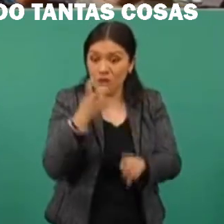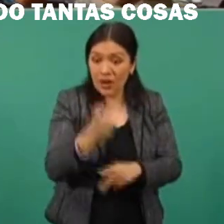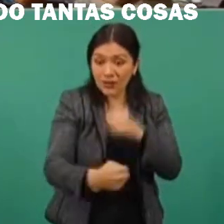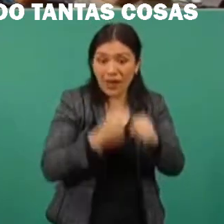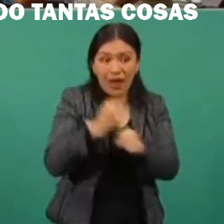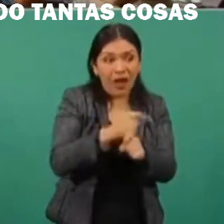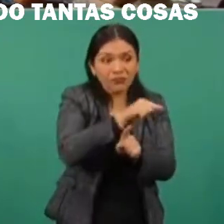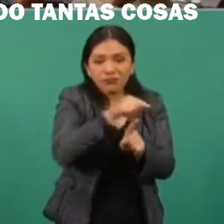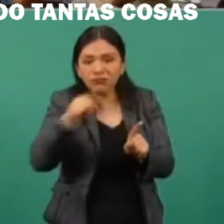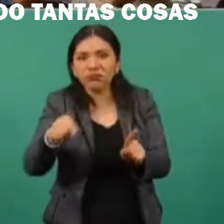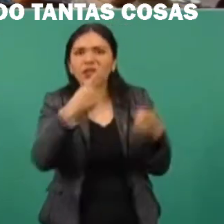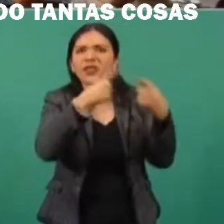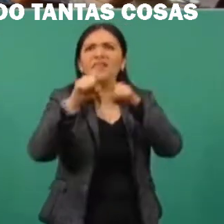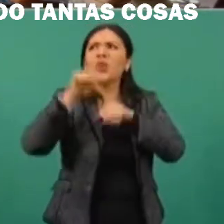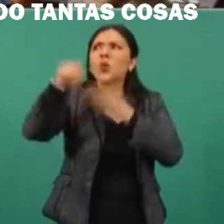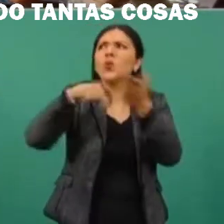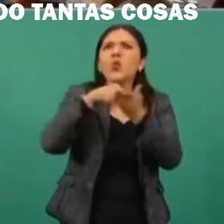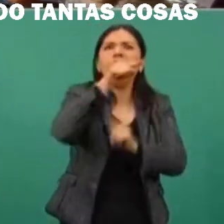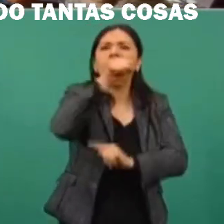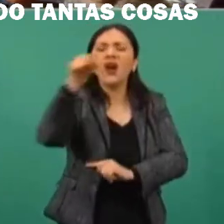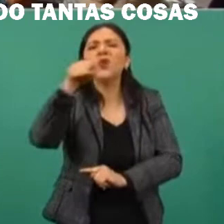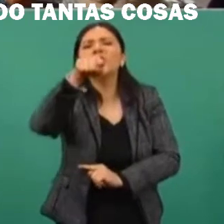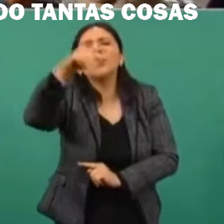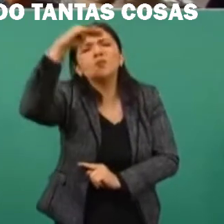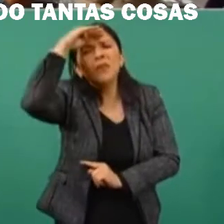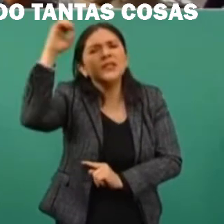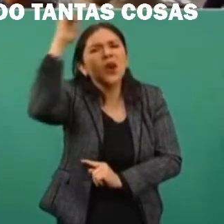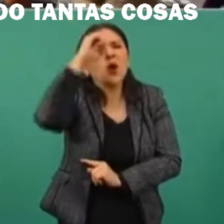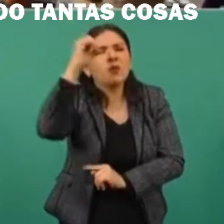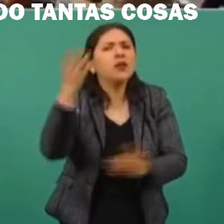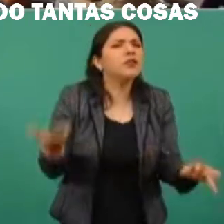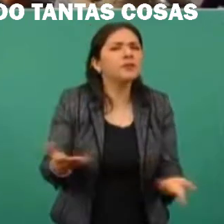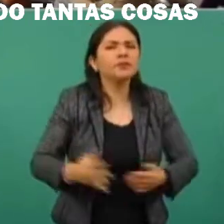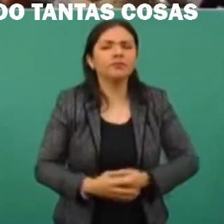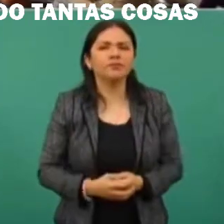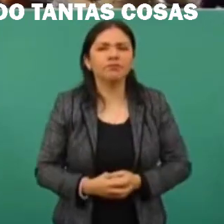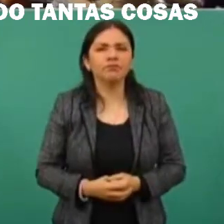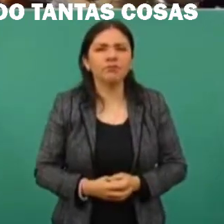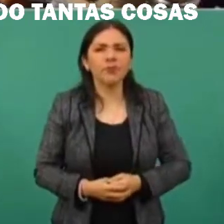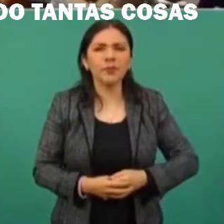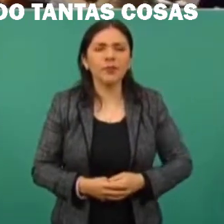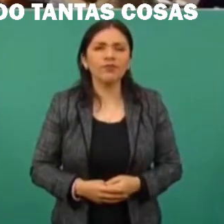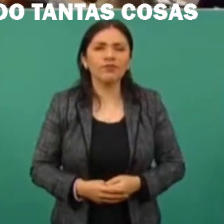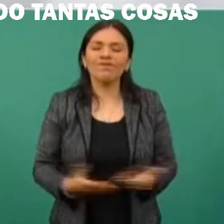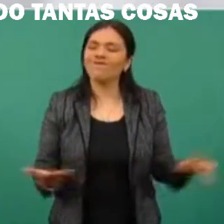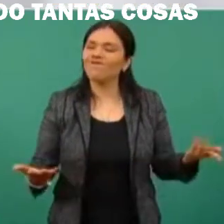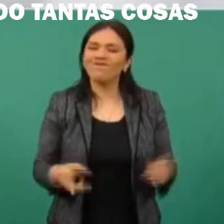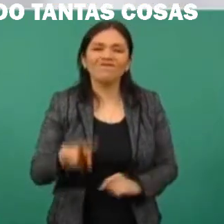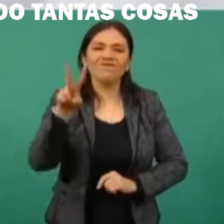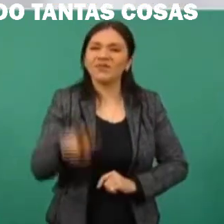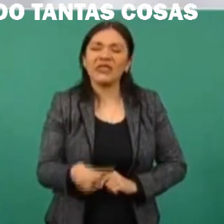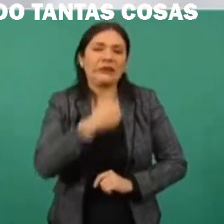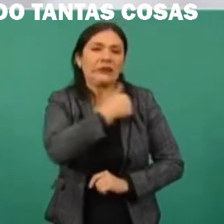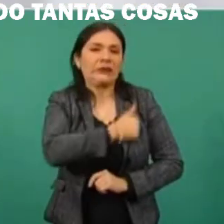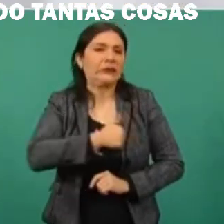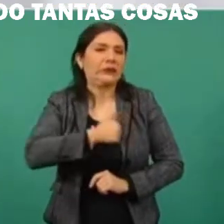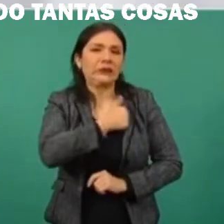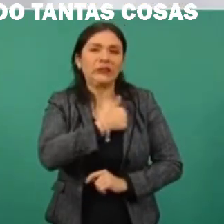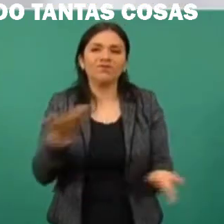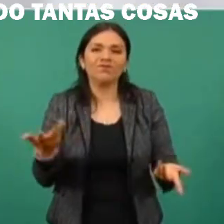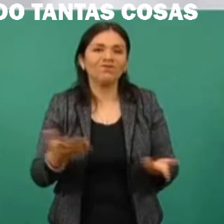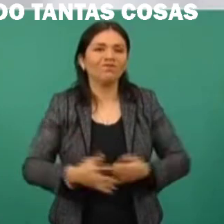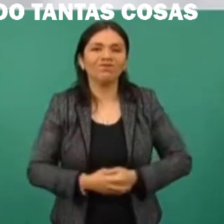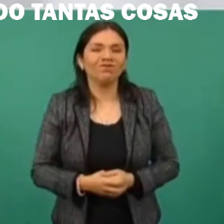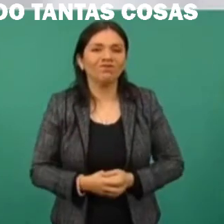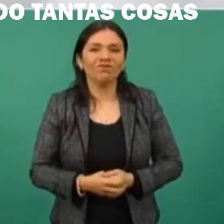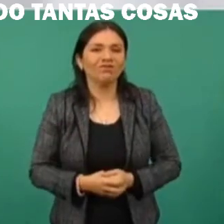en diversos casos? ¿Qué opinión le merece lo que está sucediendo? Pues es muy lamentable